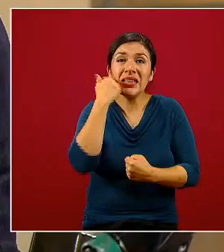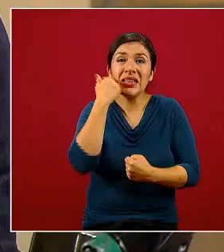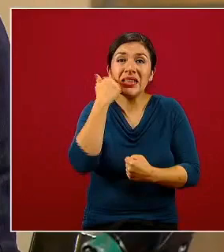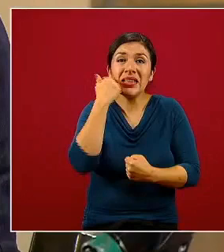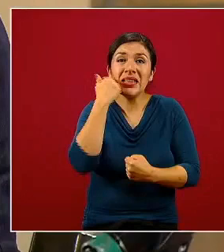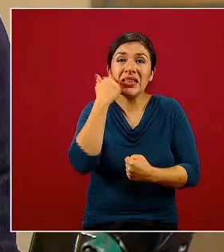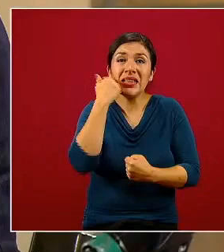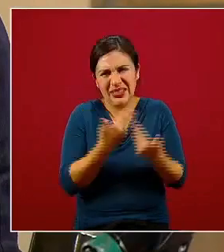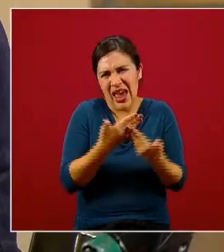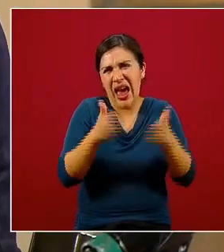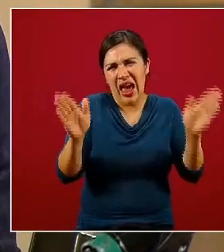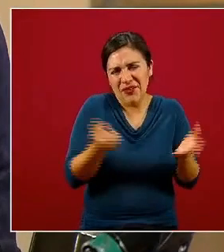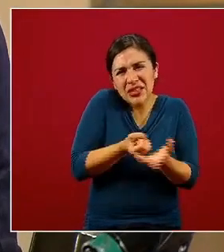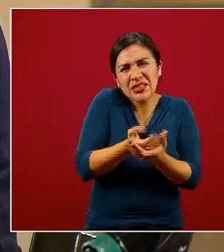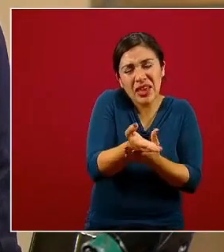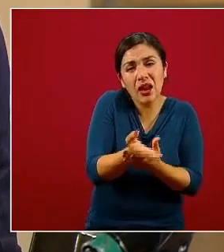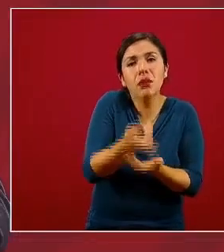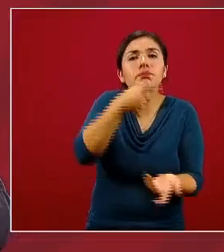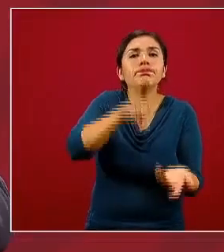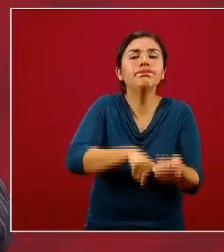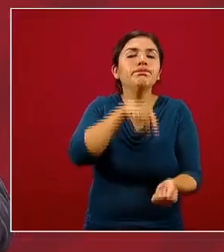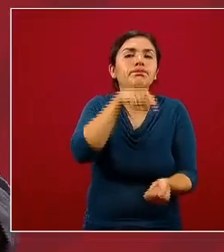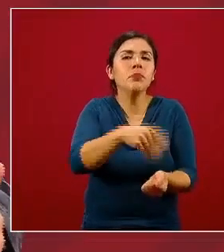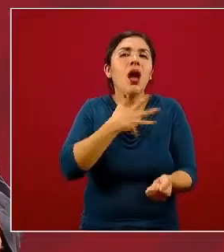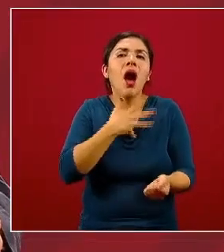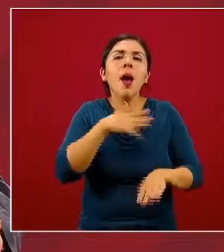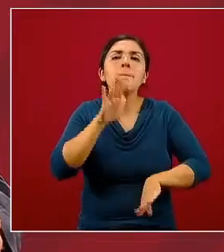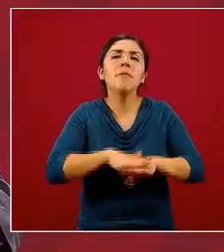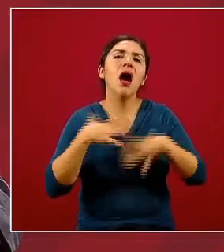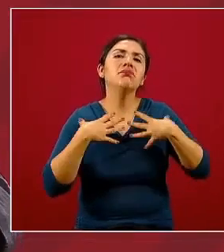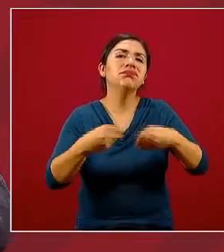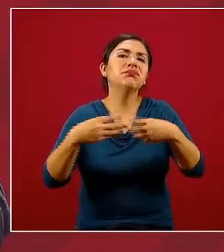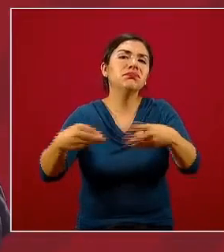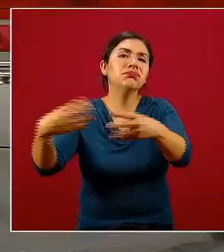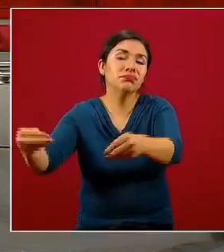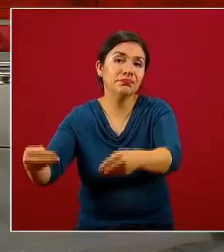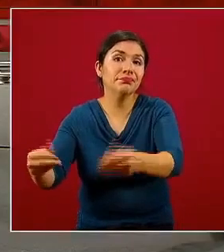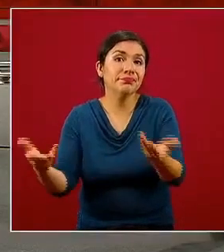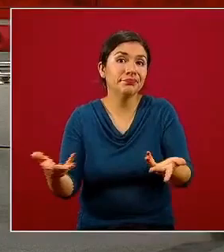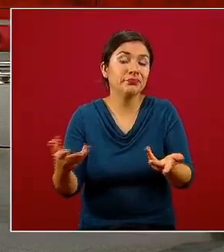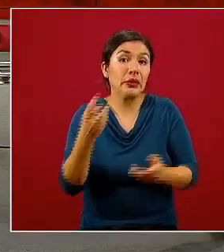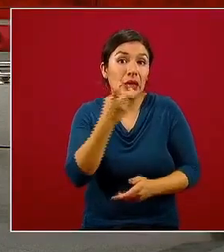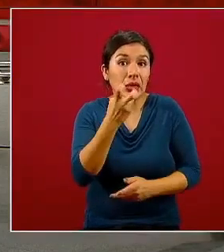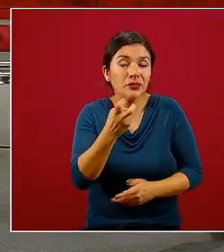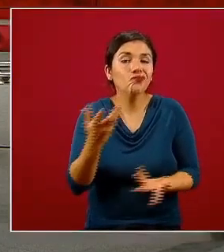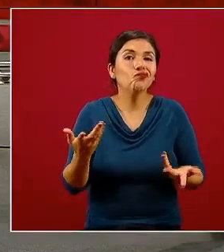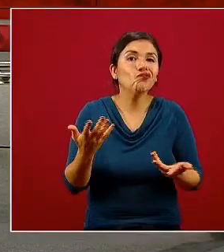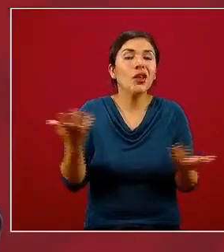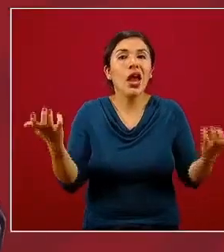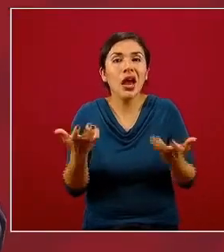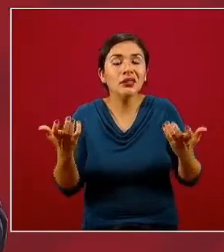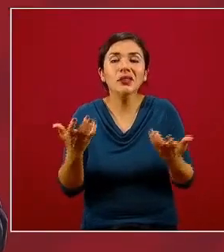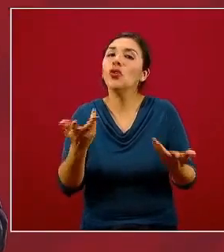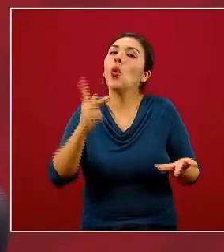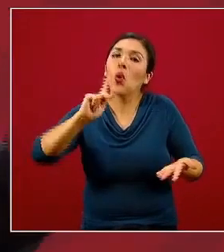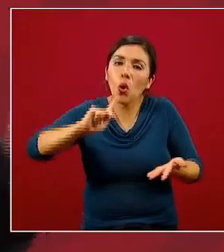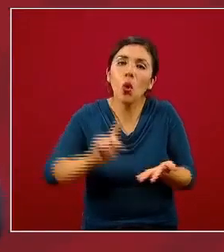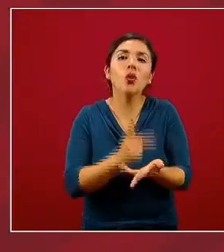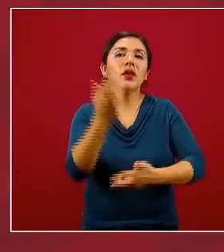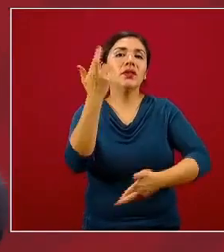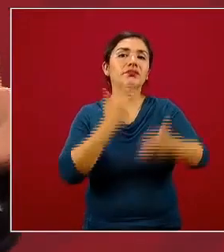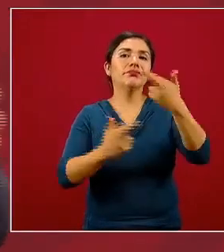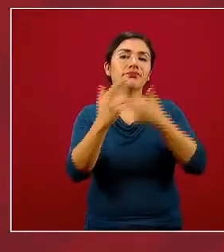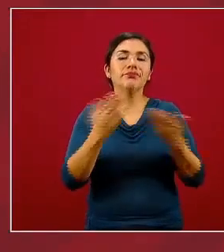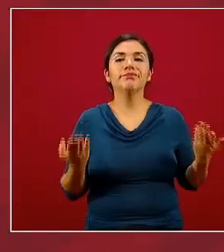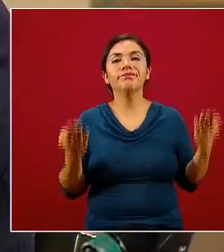desconfinamiento ha existido situaciones de rebrote, y lo que se ha hecho es regresar